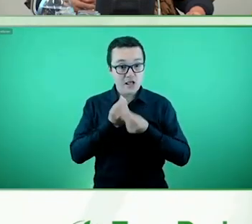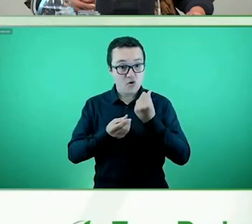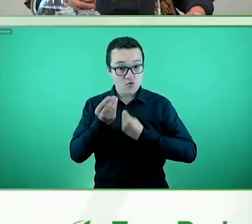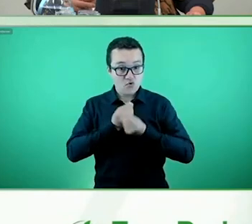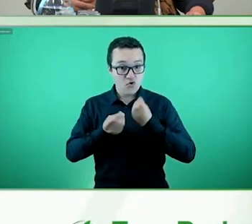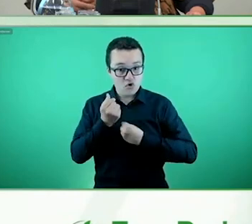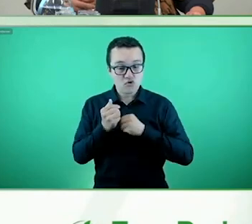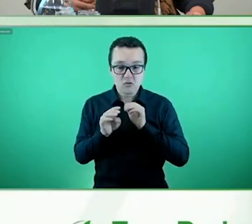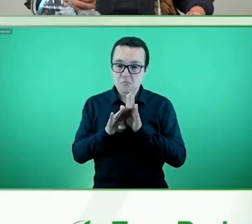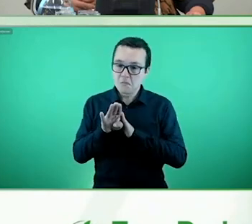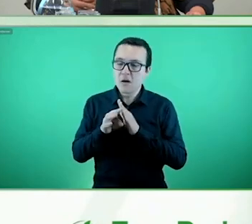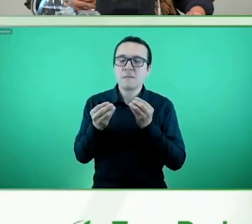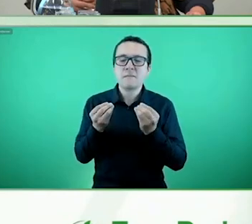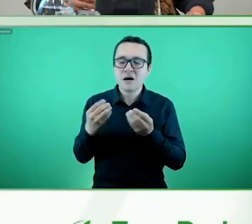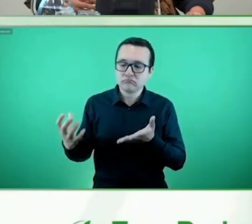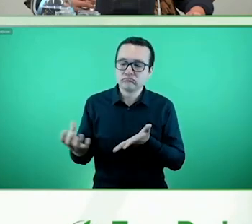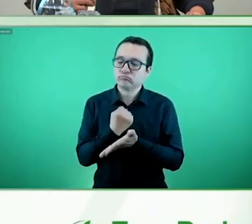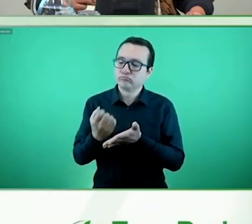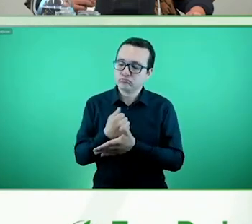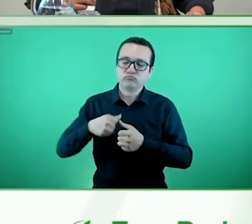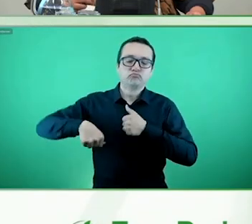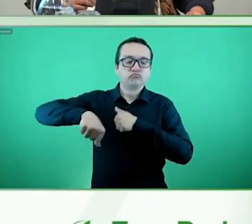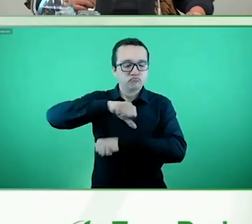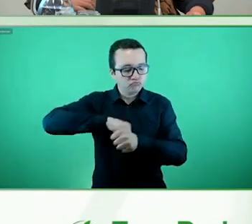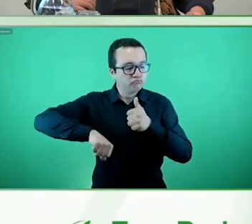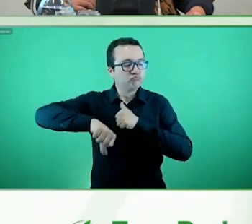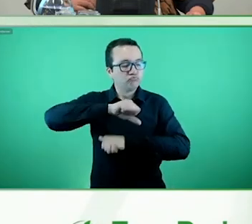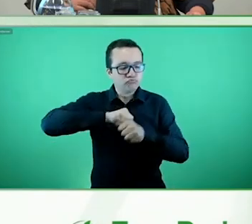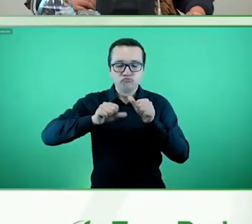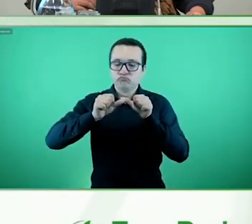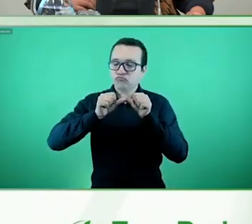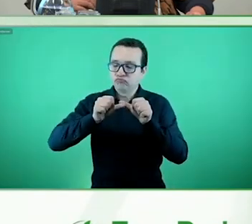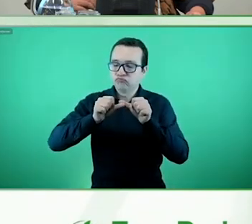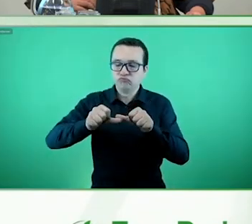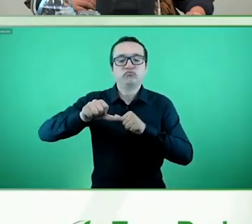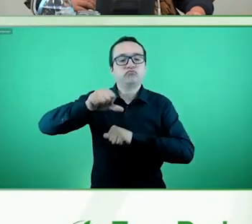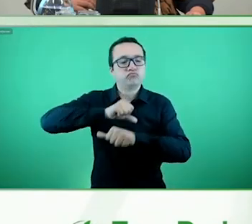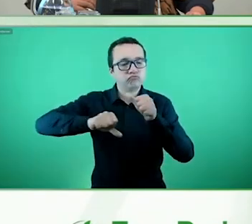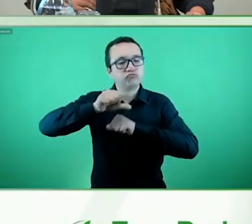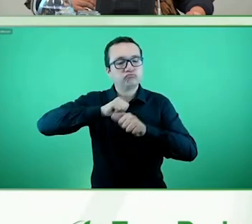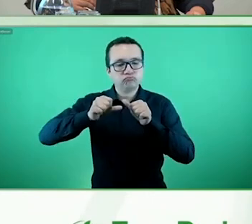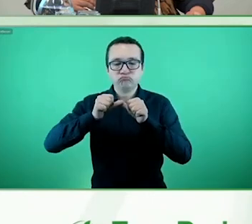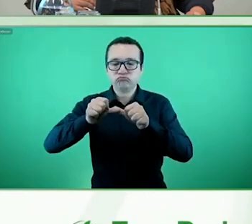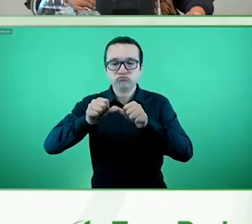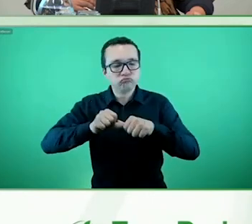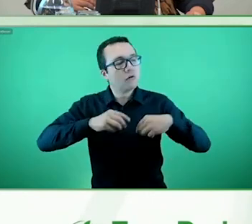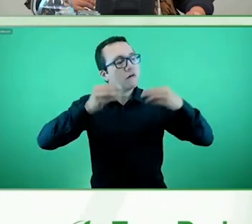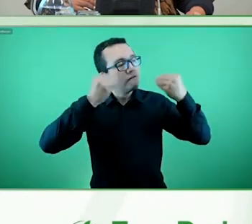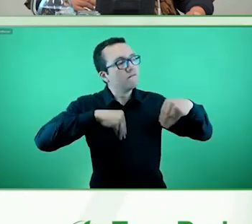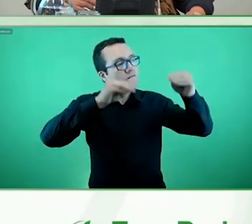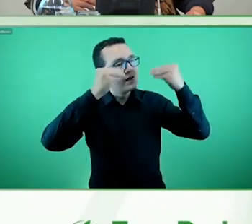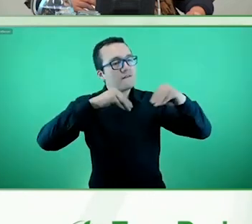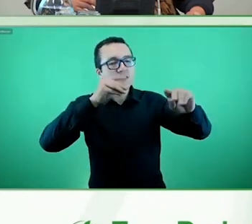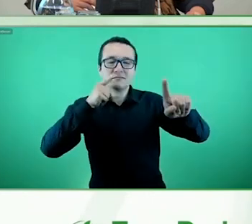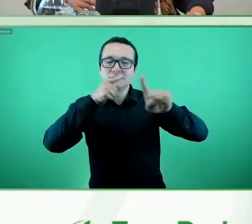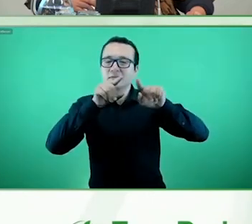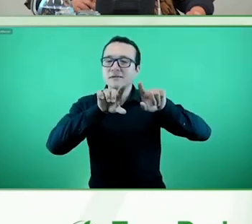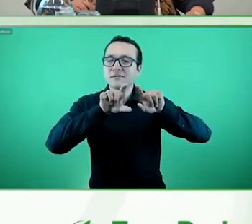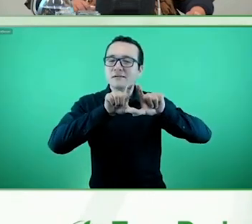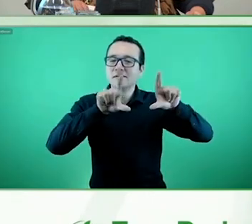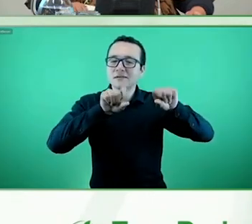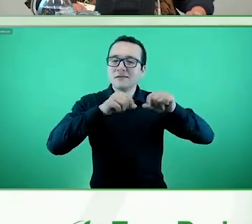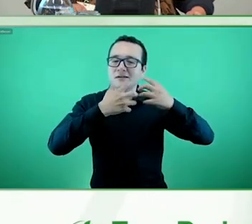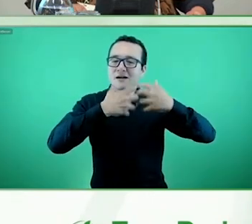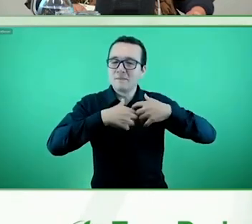programa económicamente, sobre todo enfocado en la venta corporativa y en el modelo de donaciones bajo